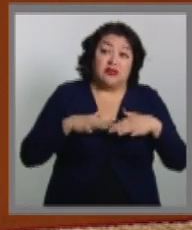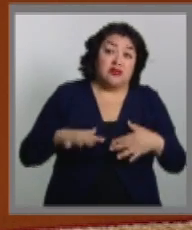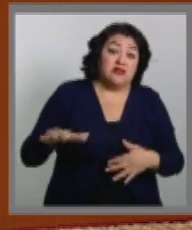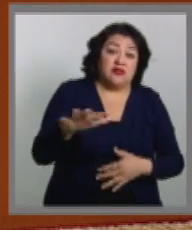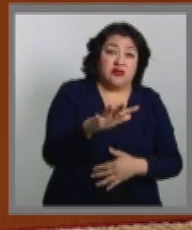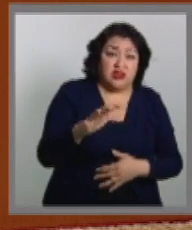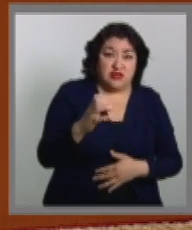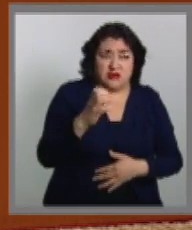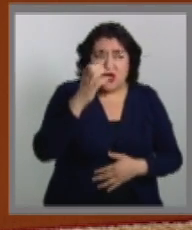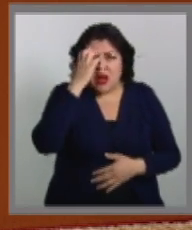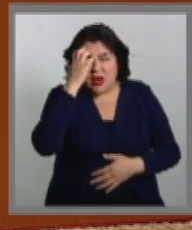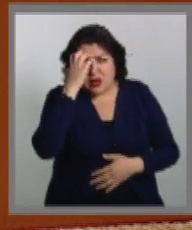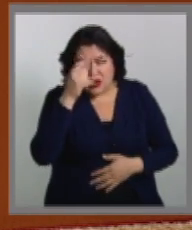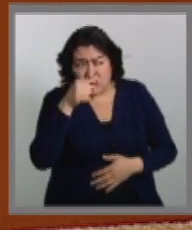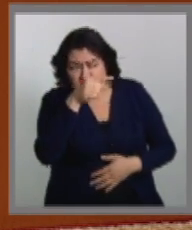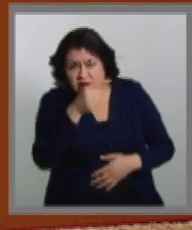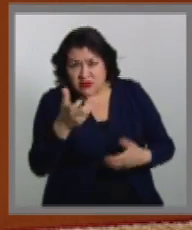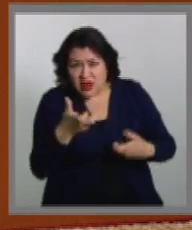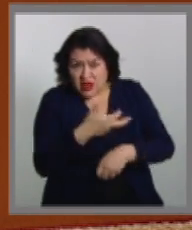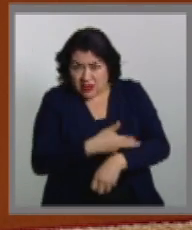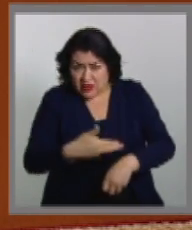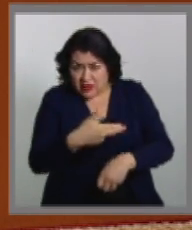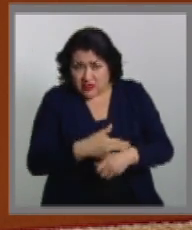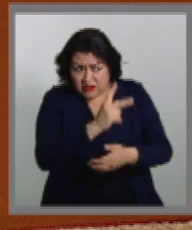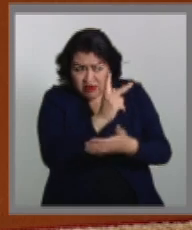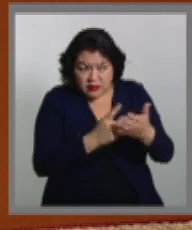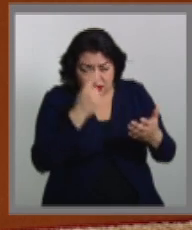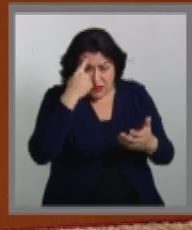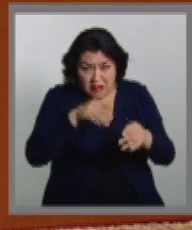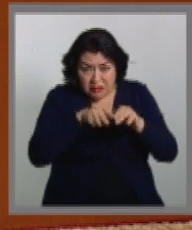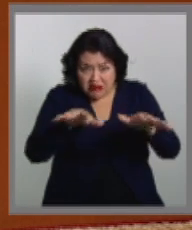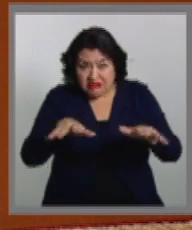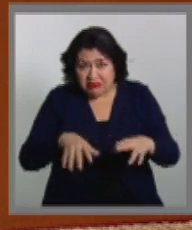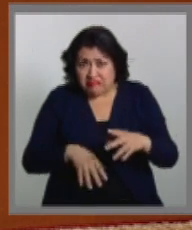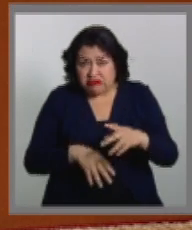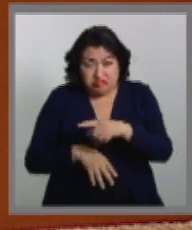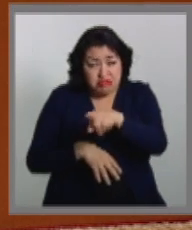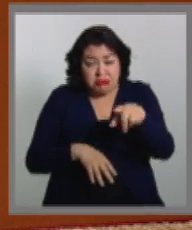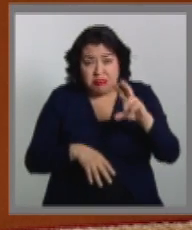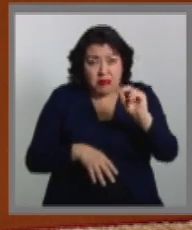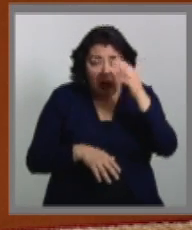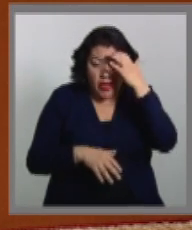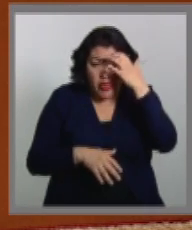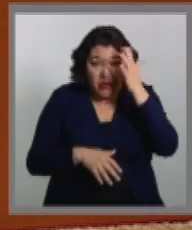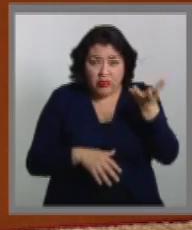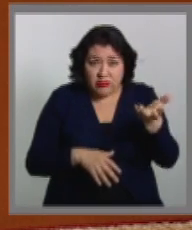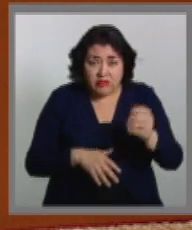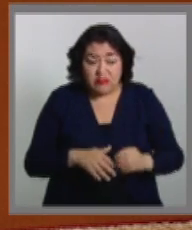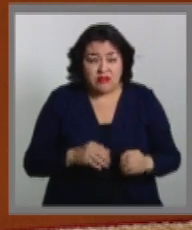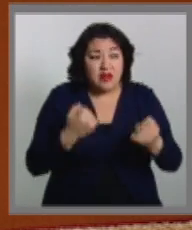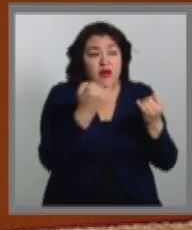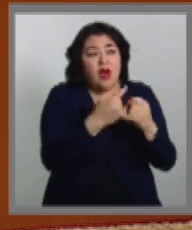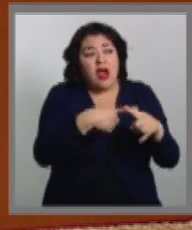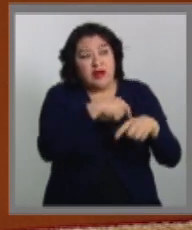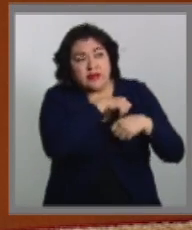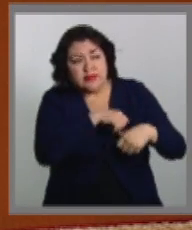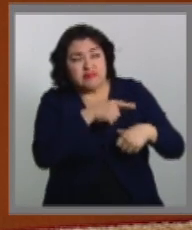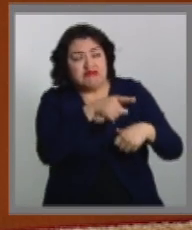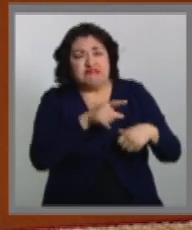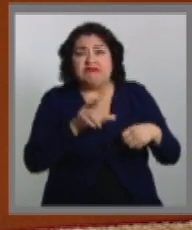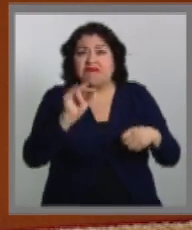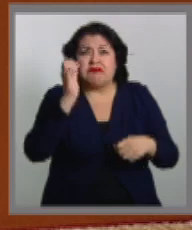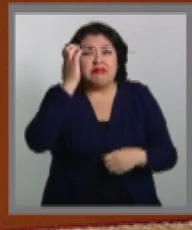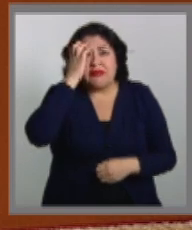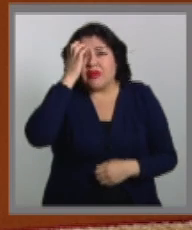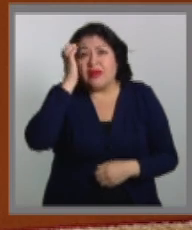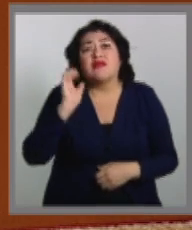las actividades vinculadas a los procesos de extensionismo rural, así como a sus principales actores, lo que